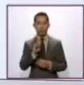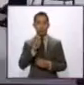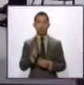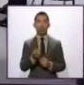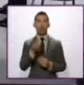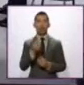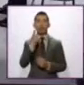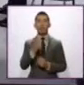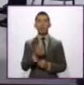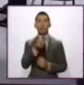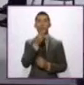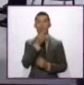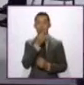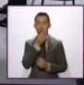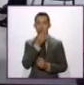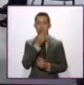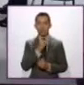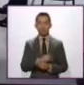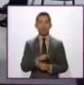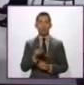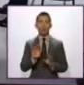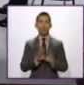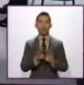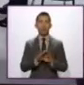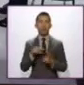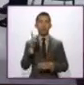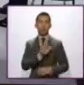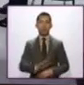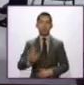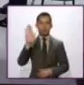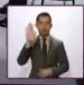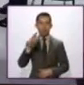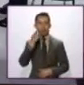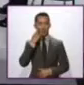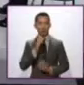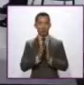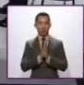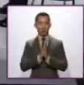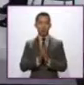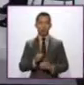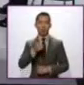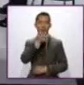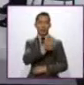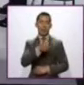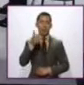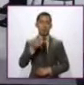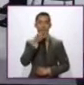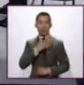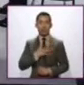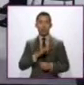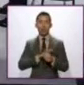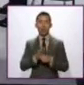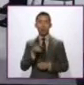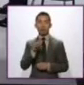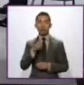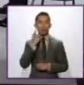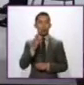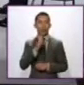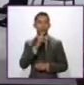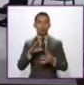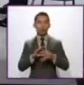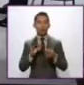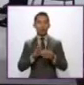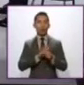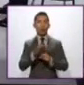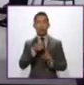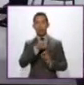por 1 minuto. Levantando su mano, por favor, nos indica cada quien el turno que desea, en el que desea